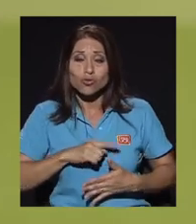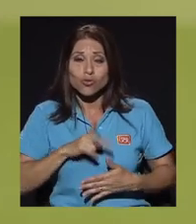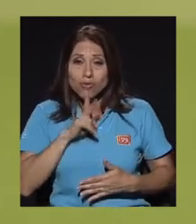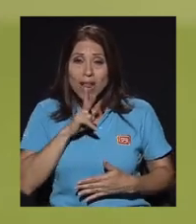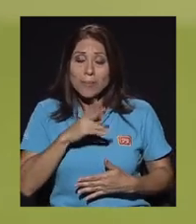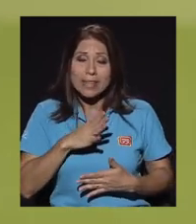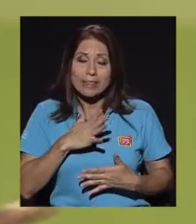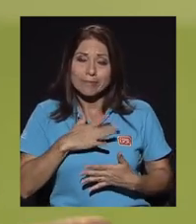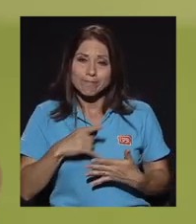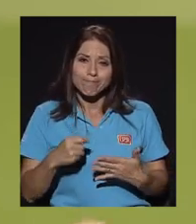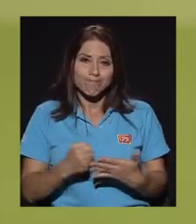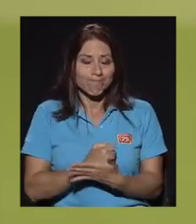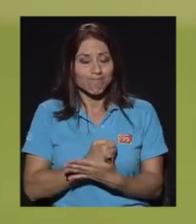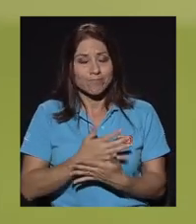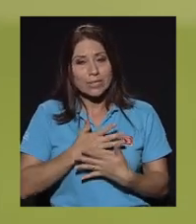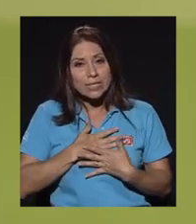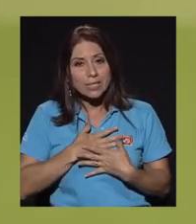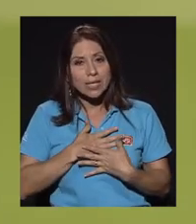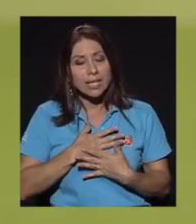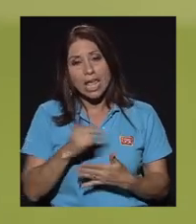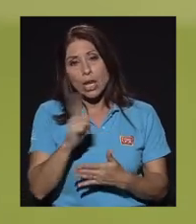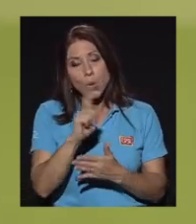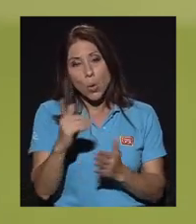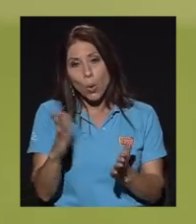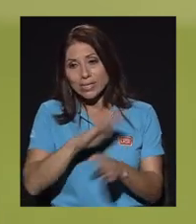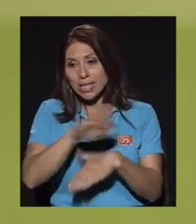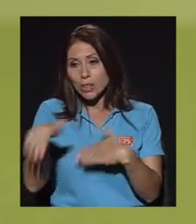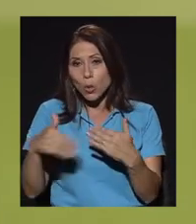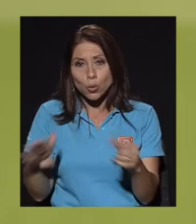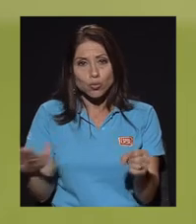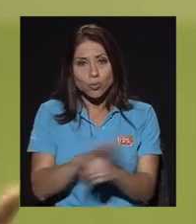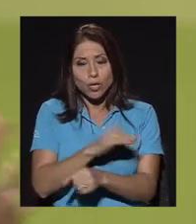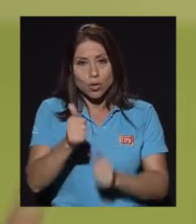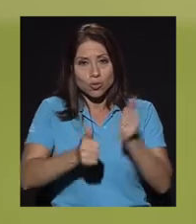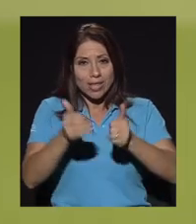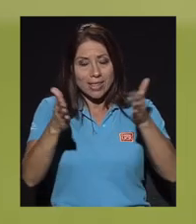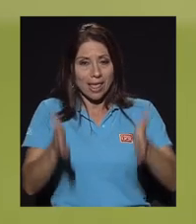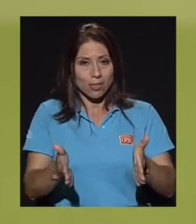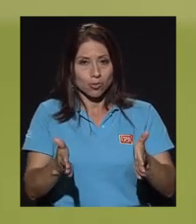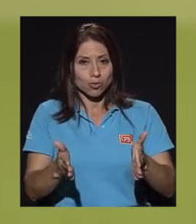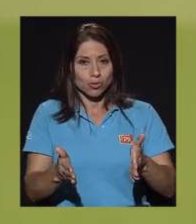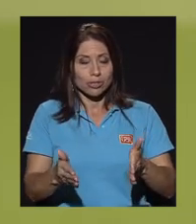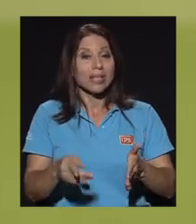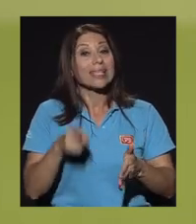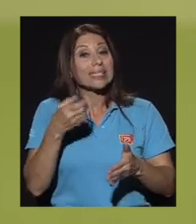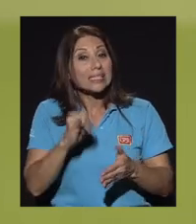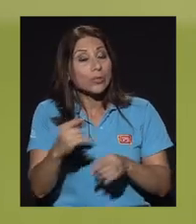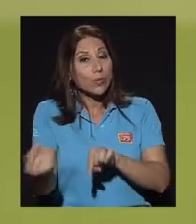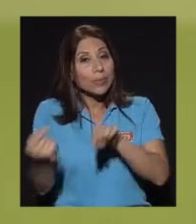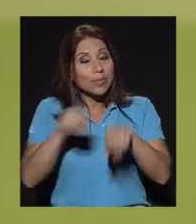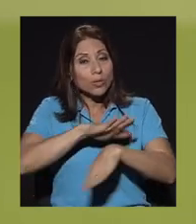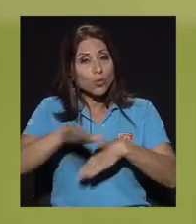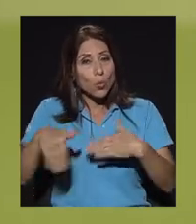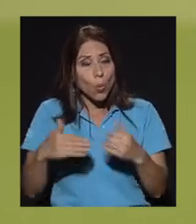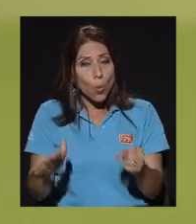otra razón no estén todos los candidatos. Hubiera sido lo óptimo, hubiera sido muy,